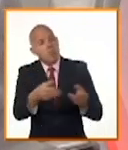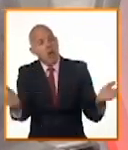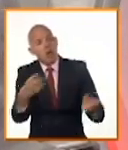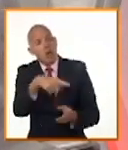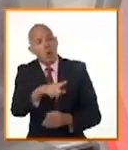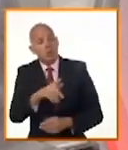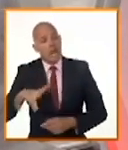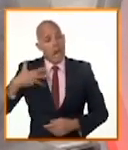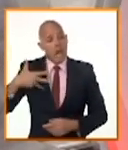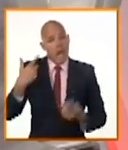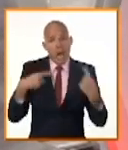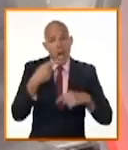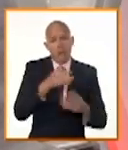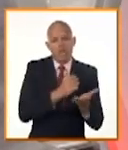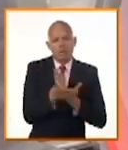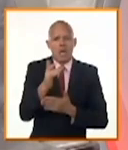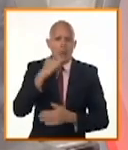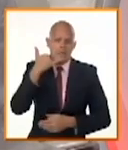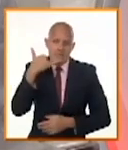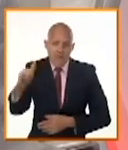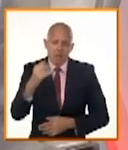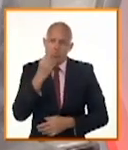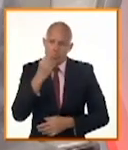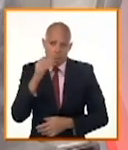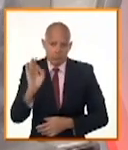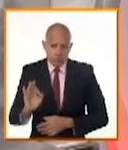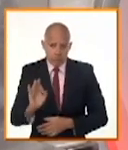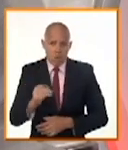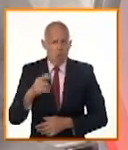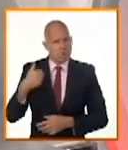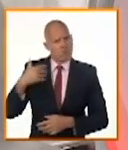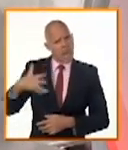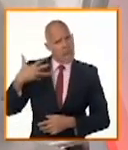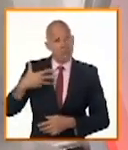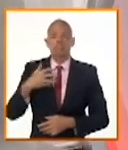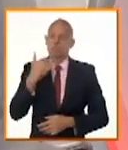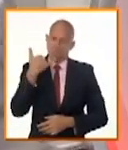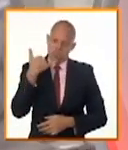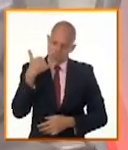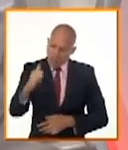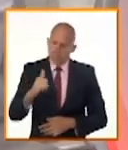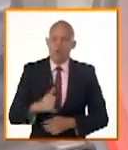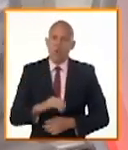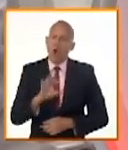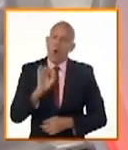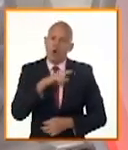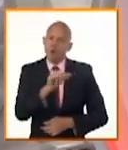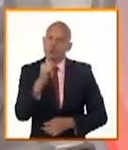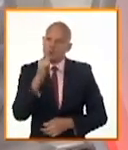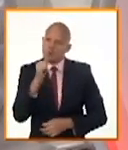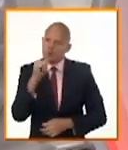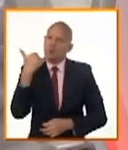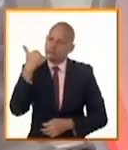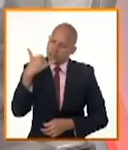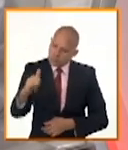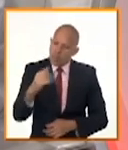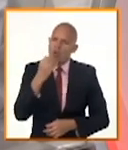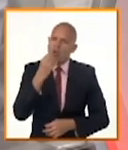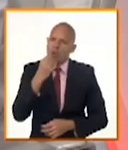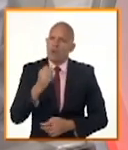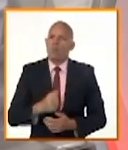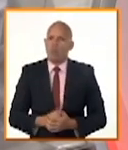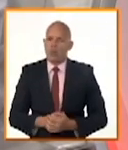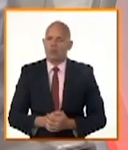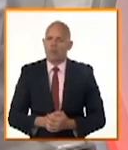ante una para formular una queja una reclamación una una duda que tengan y que excitan los canales